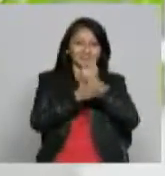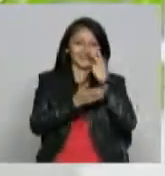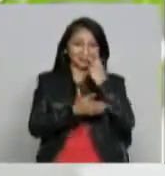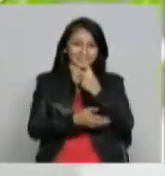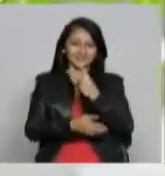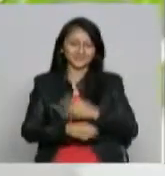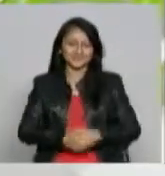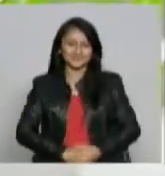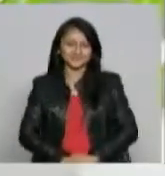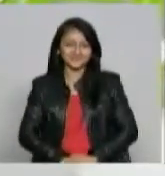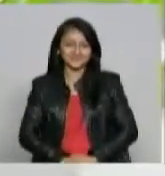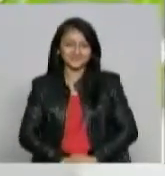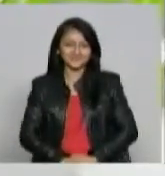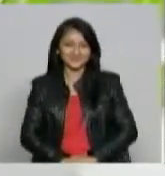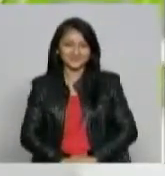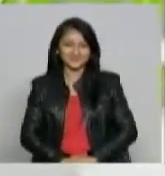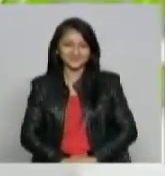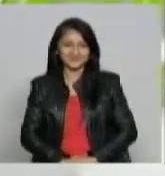TV